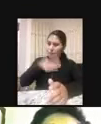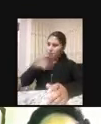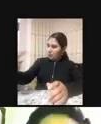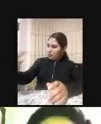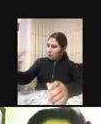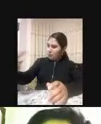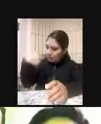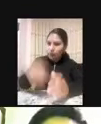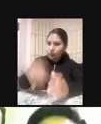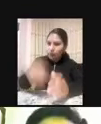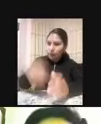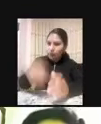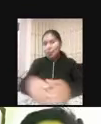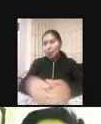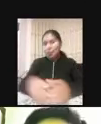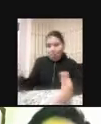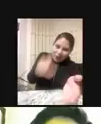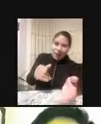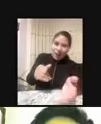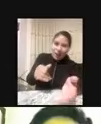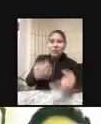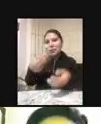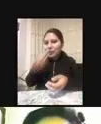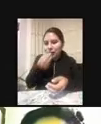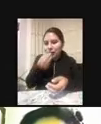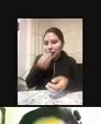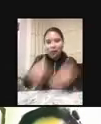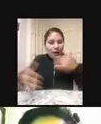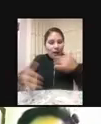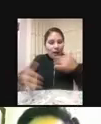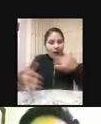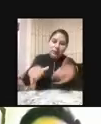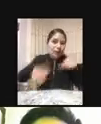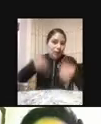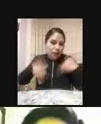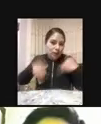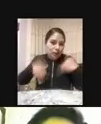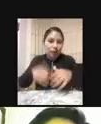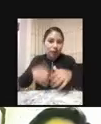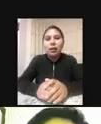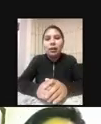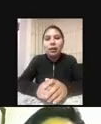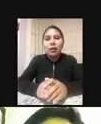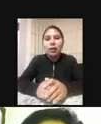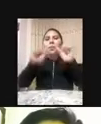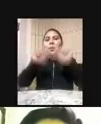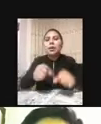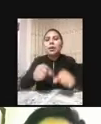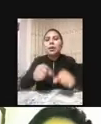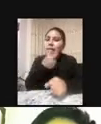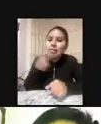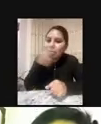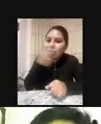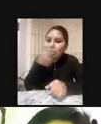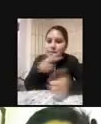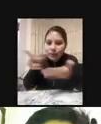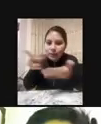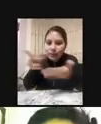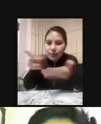vamos a comer, vamos a jugar. Con tal de que el niño o la niña pueda ver nuestra boca y pueda copiar estos movimientos más